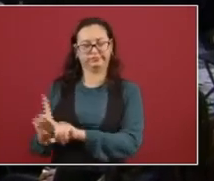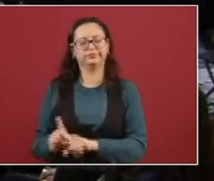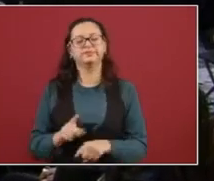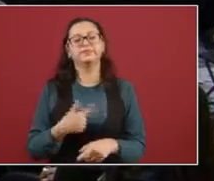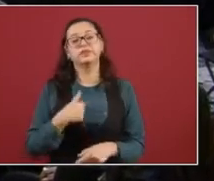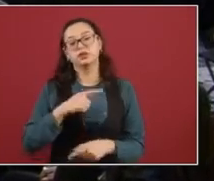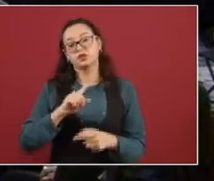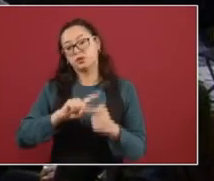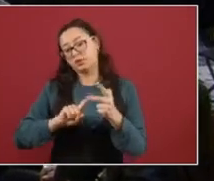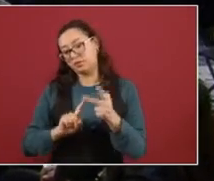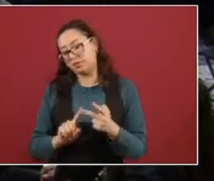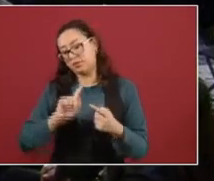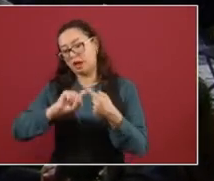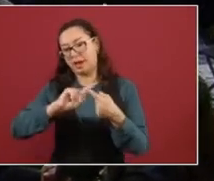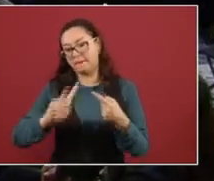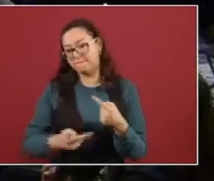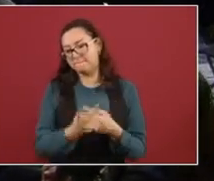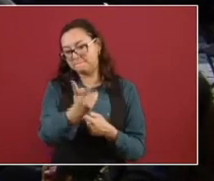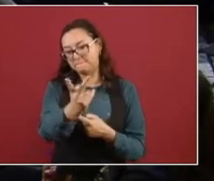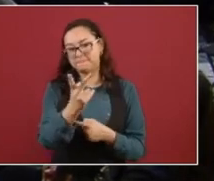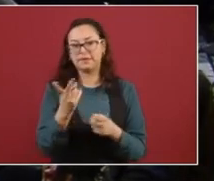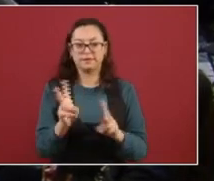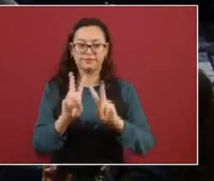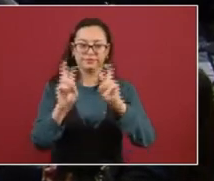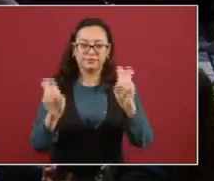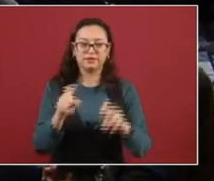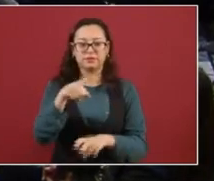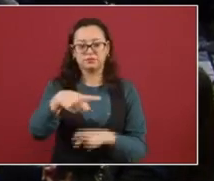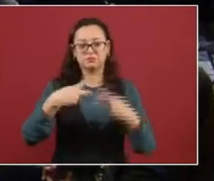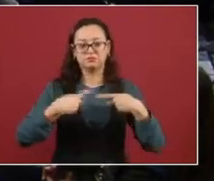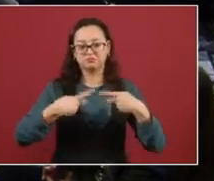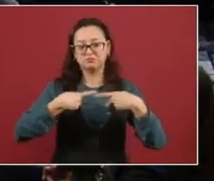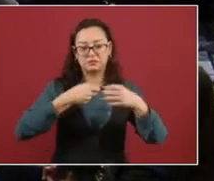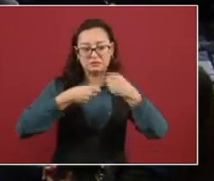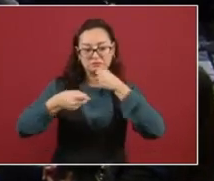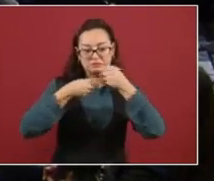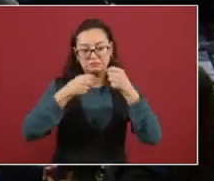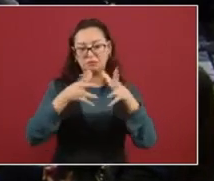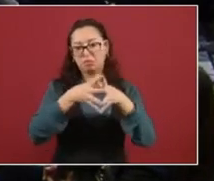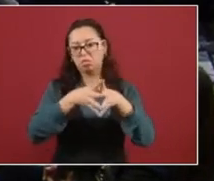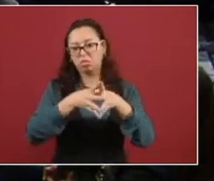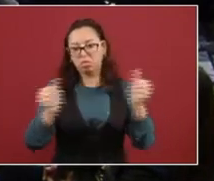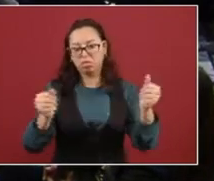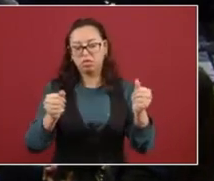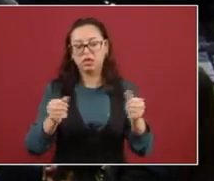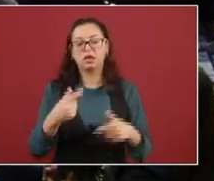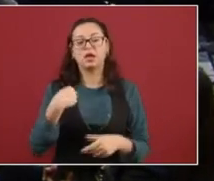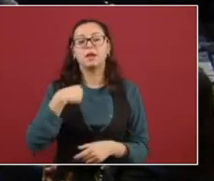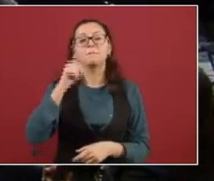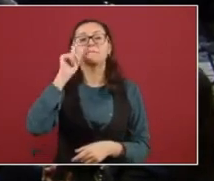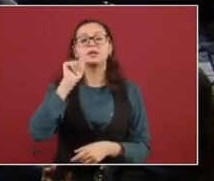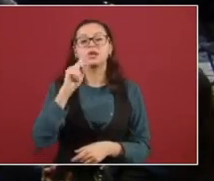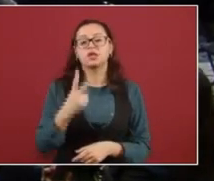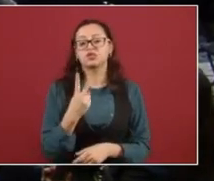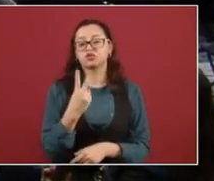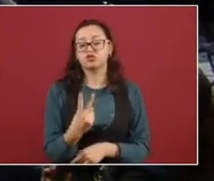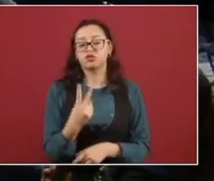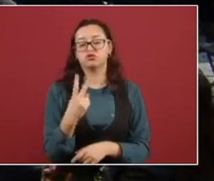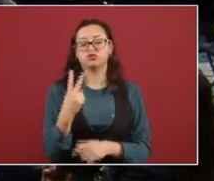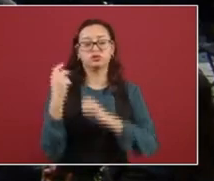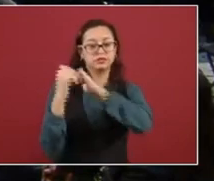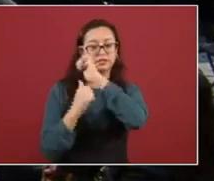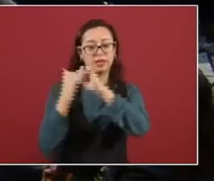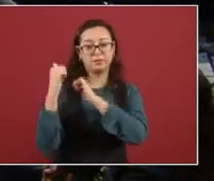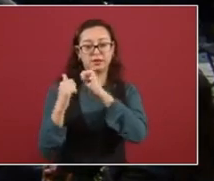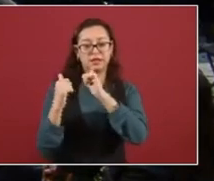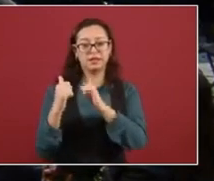La primera pregunta se refiere a un caso de un periodista desaparecido. Bueno, mañana 2 de abril cumple 14